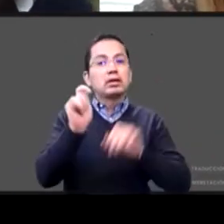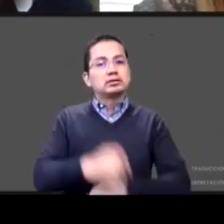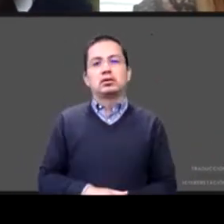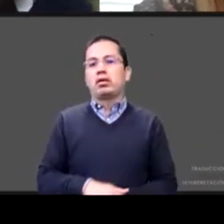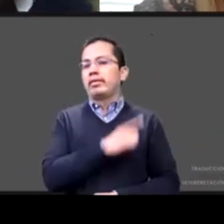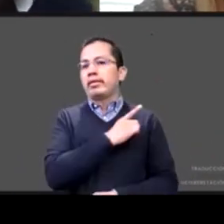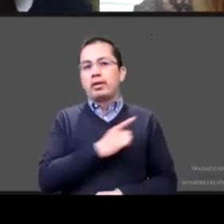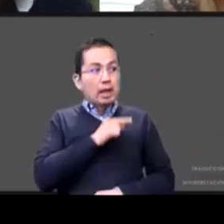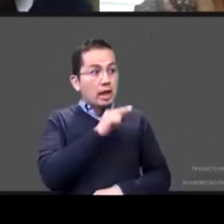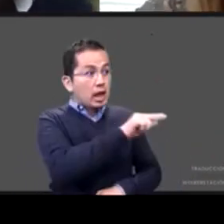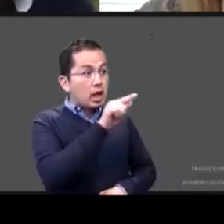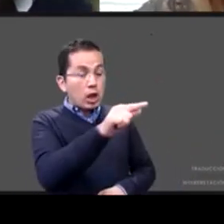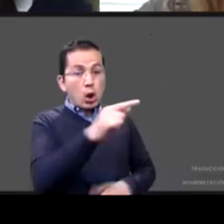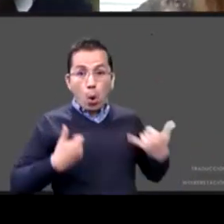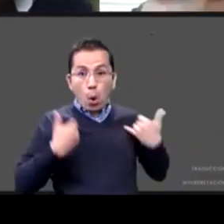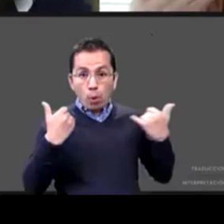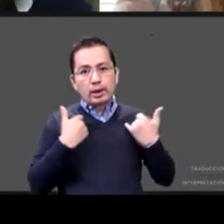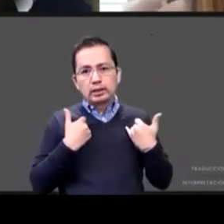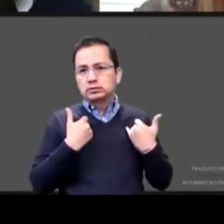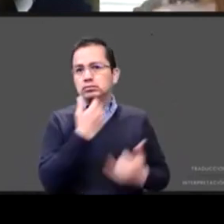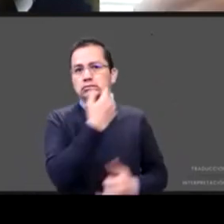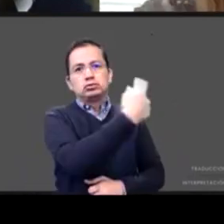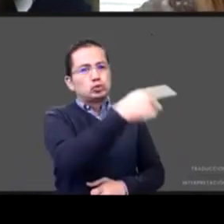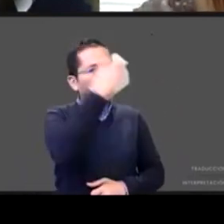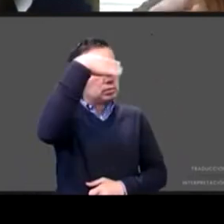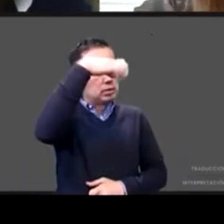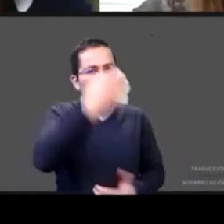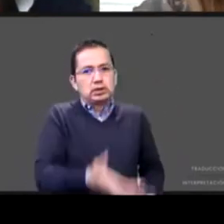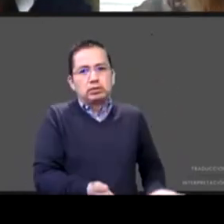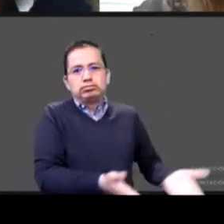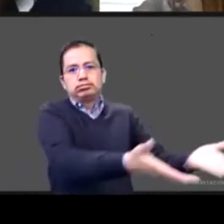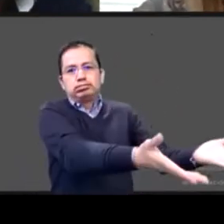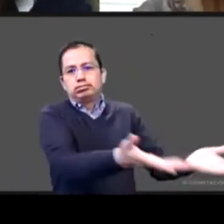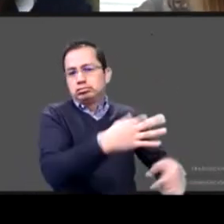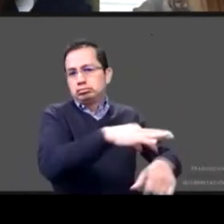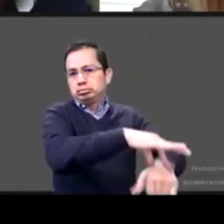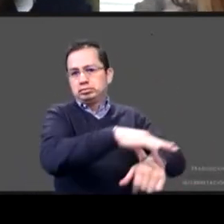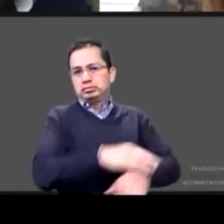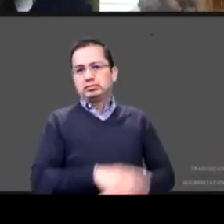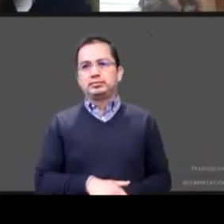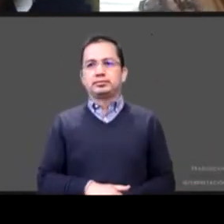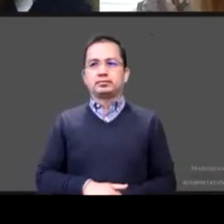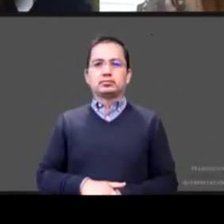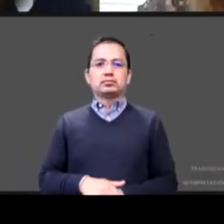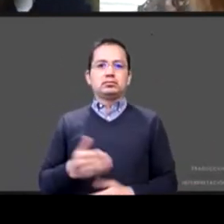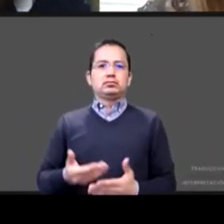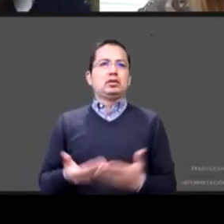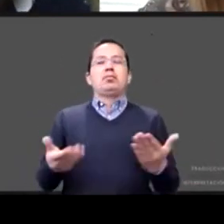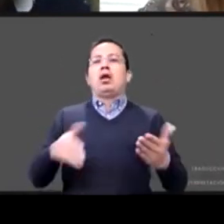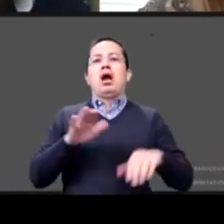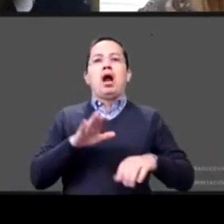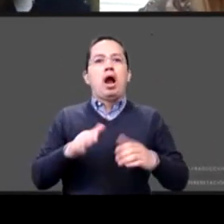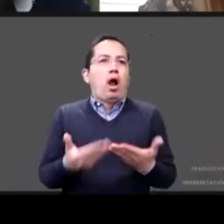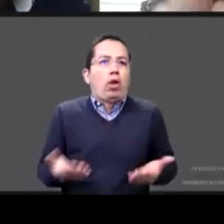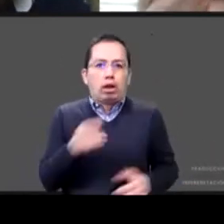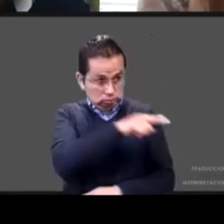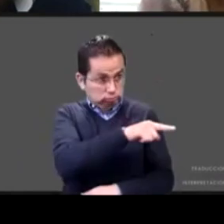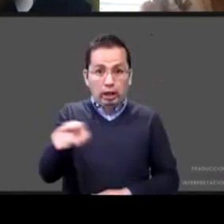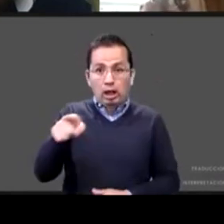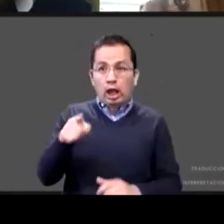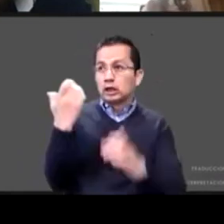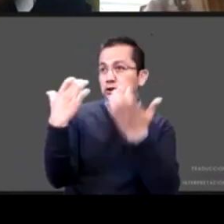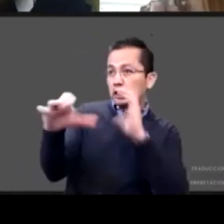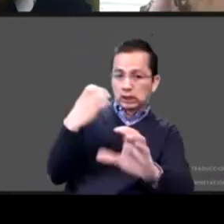¿no? Me encanta esta idea de Yancy de, oye, y pueden entrar a un chat, ¿no? Pues porque a ellos les gusta entrar al chat, ¿no? O